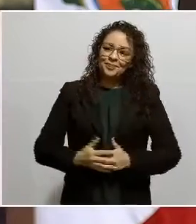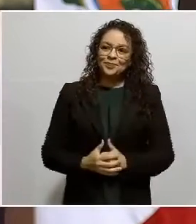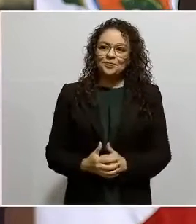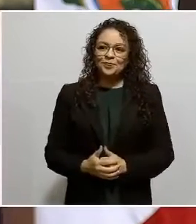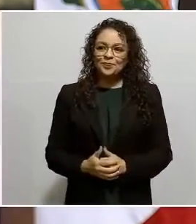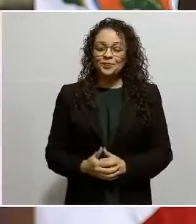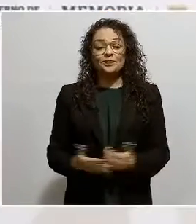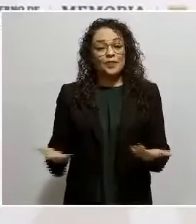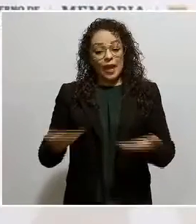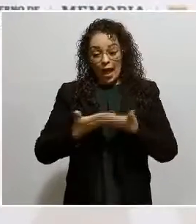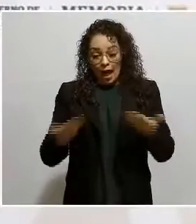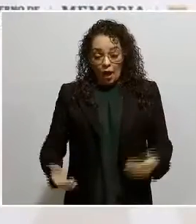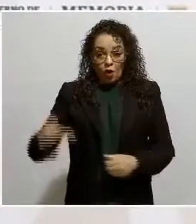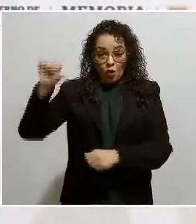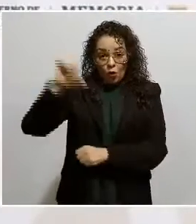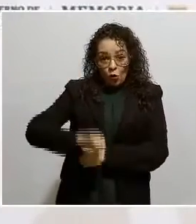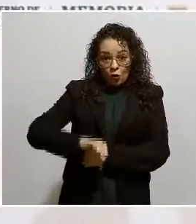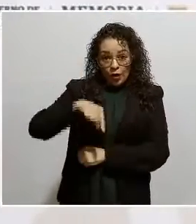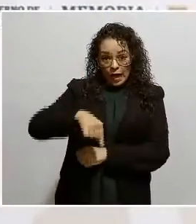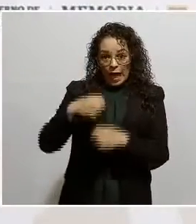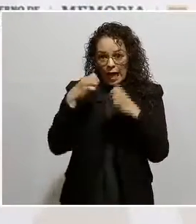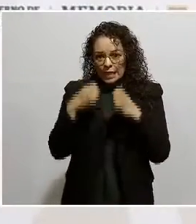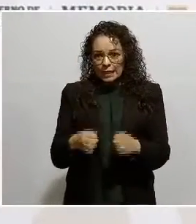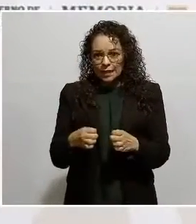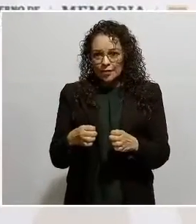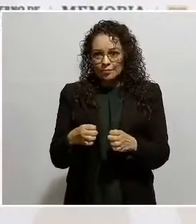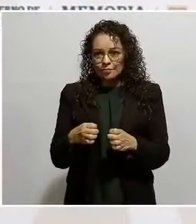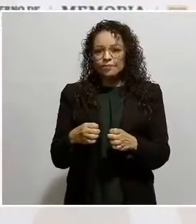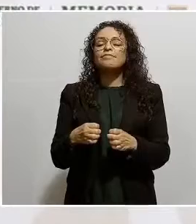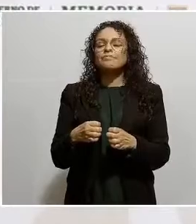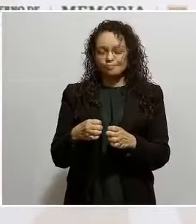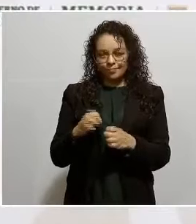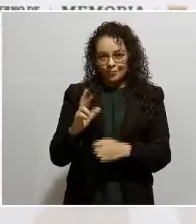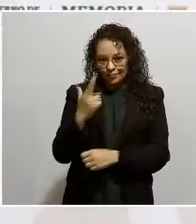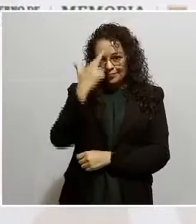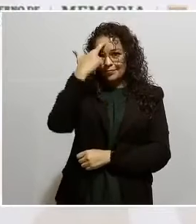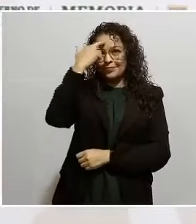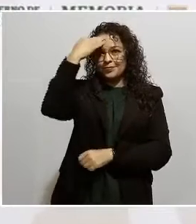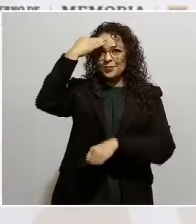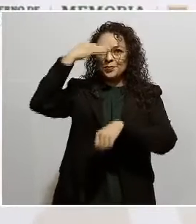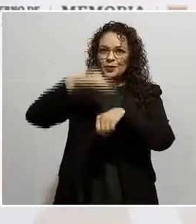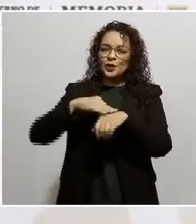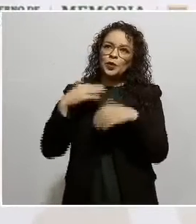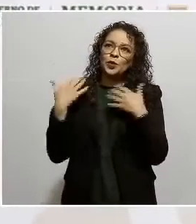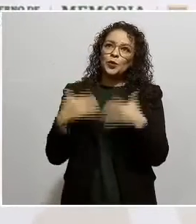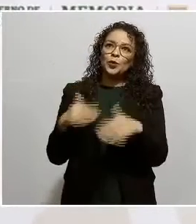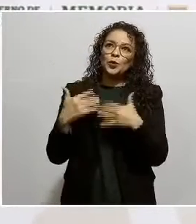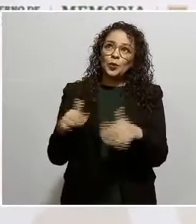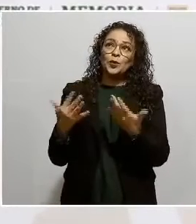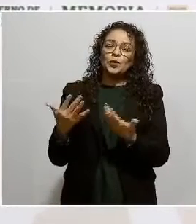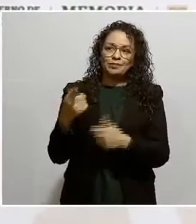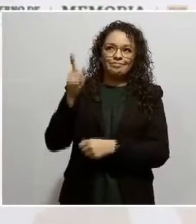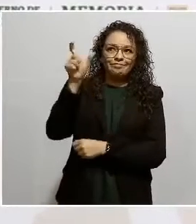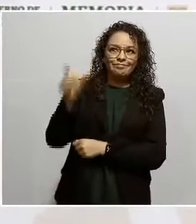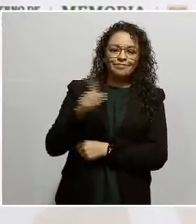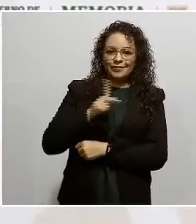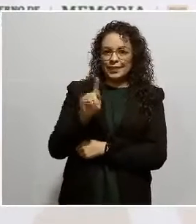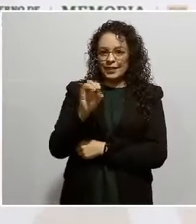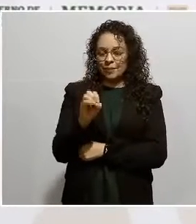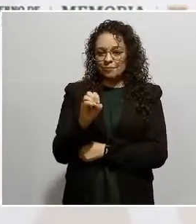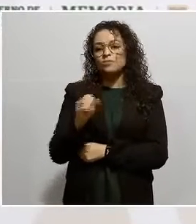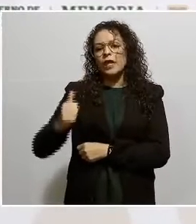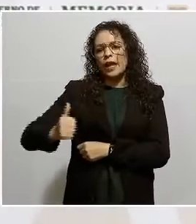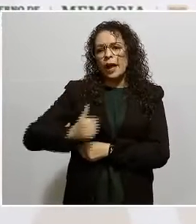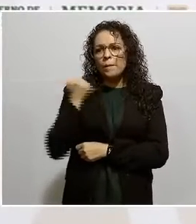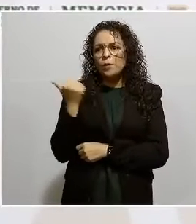Pues aquí estamos hoy, pensándolo de todo corazón y aprovechando la oportunidad para poner en las